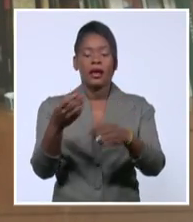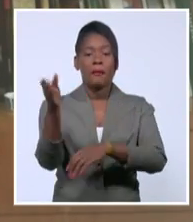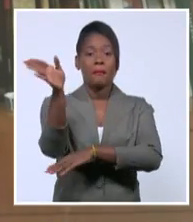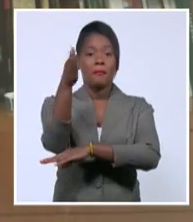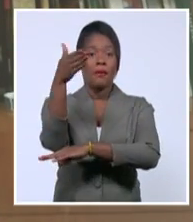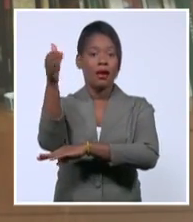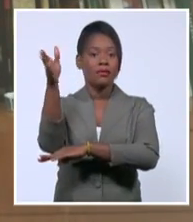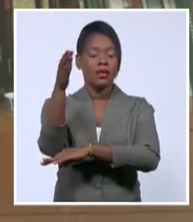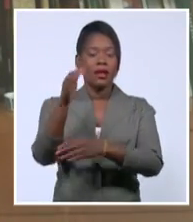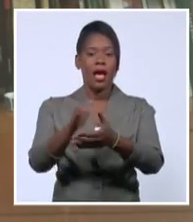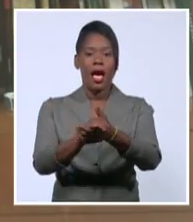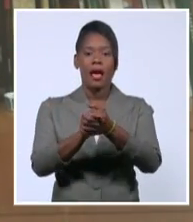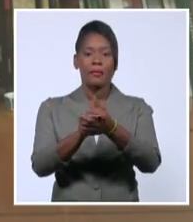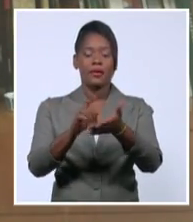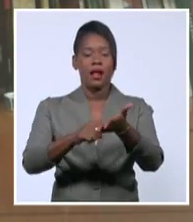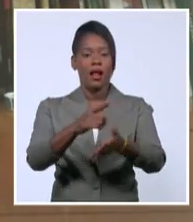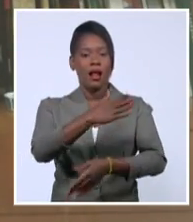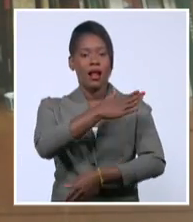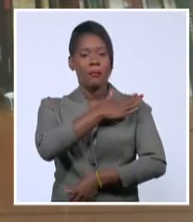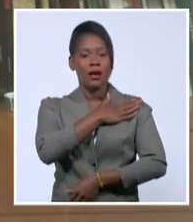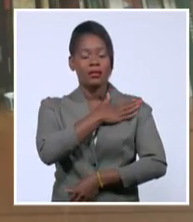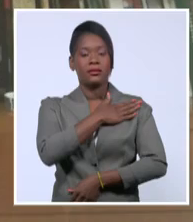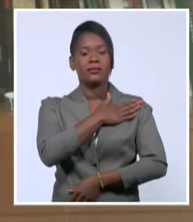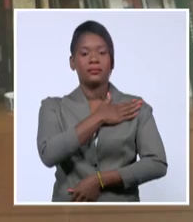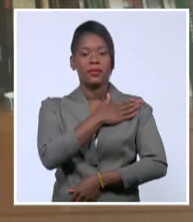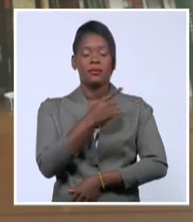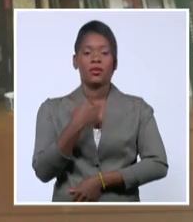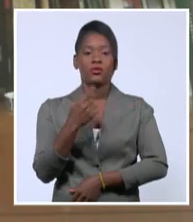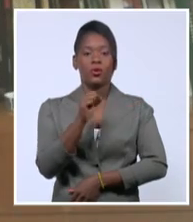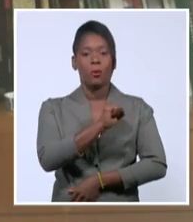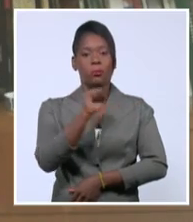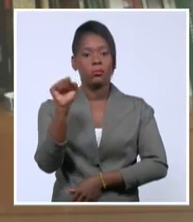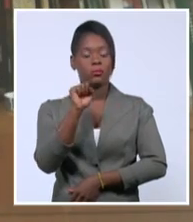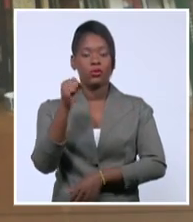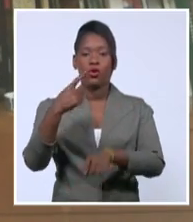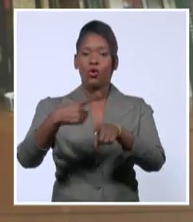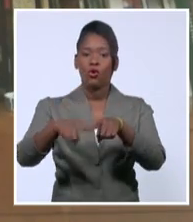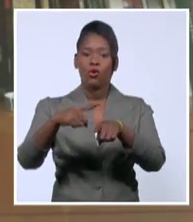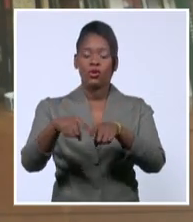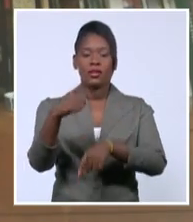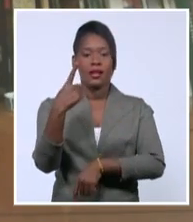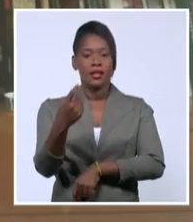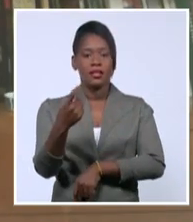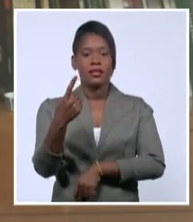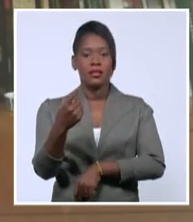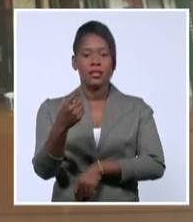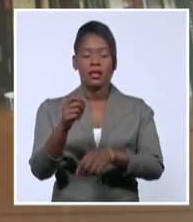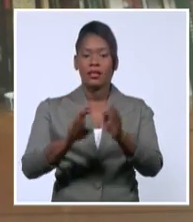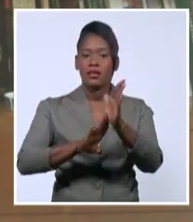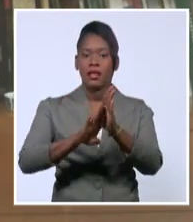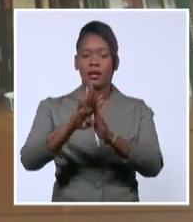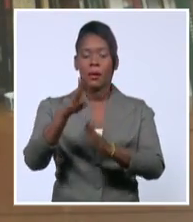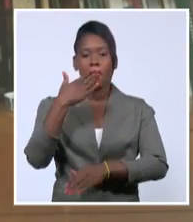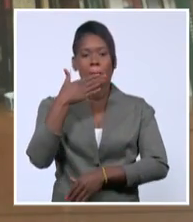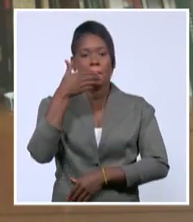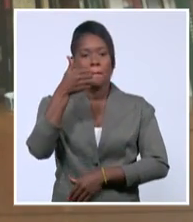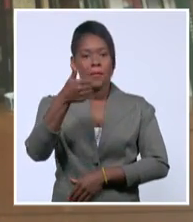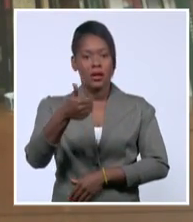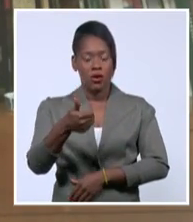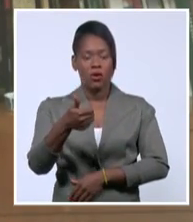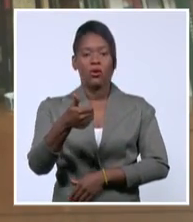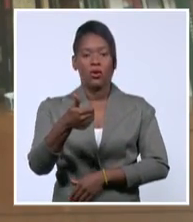la unidad en la diversidad para lograr construir caminos para recuperar y atingir el